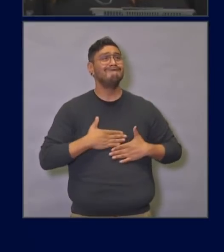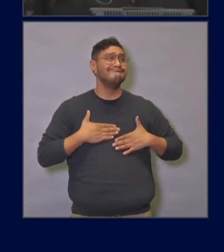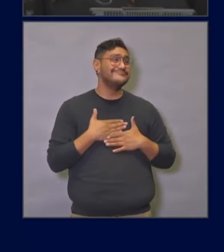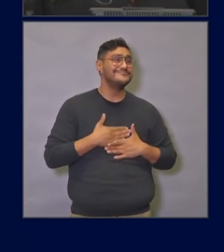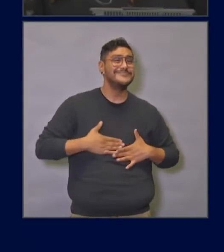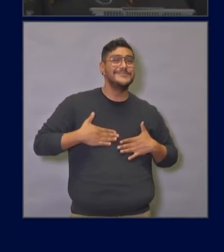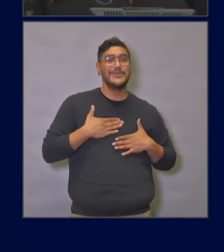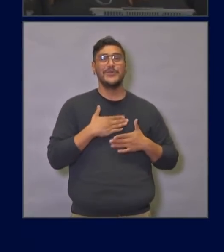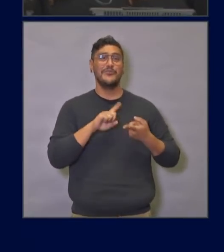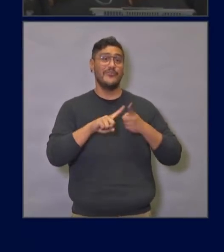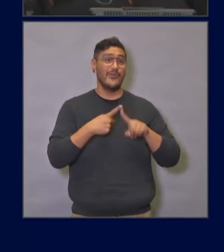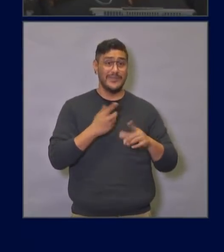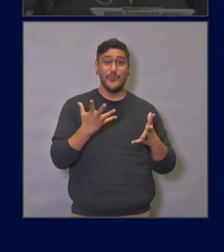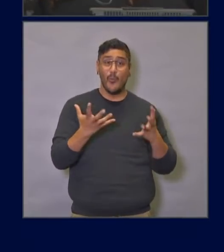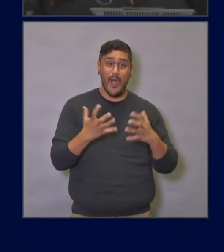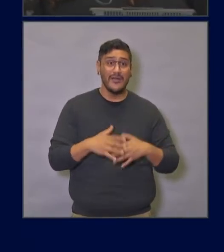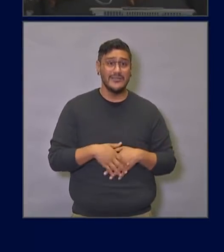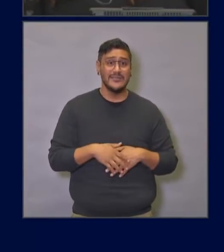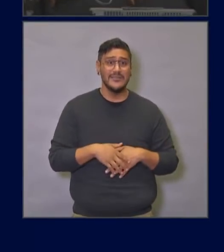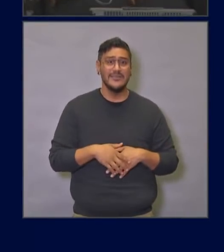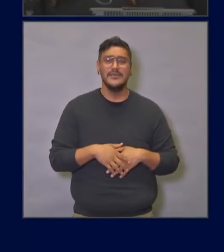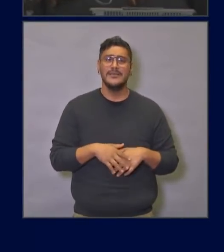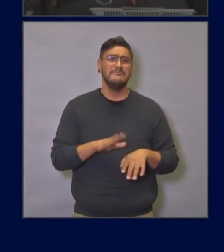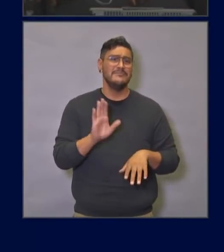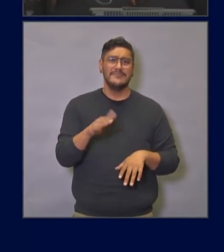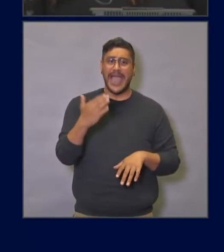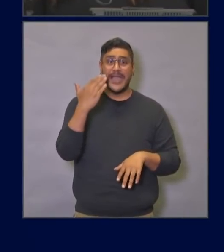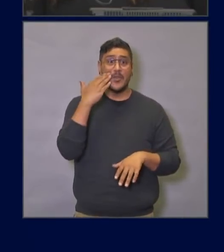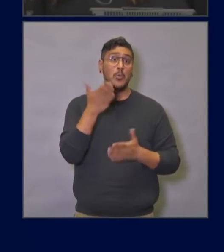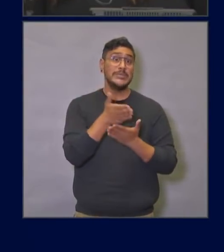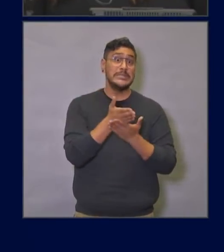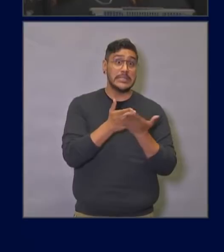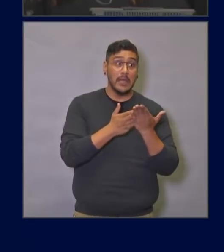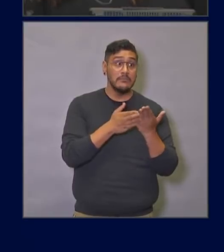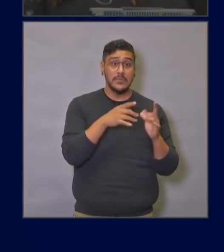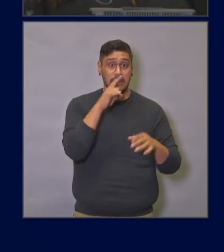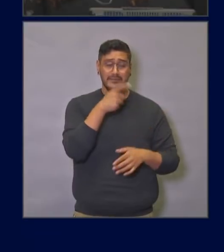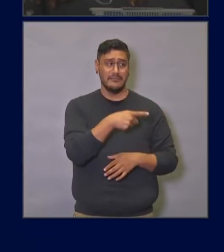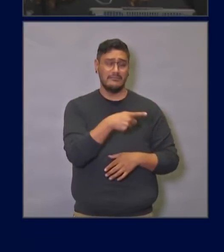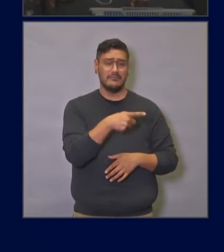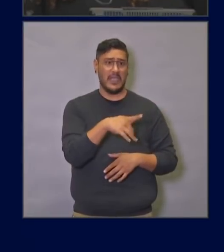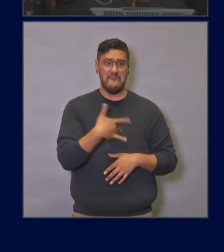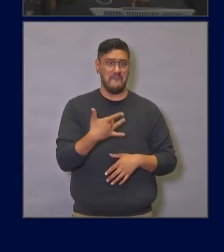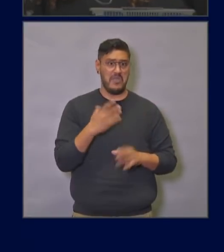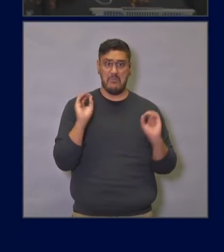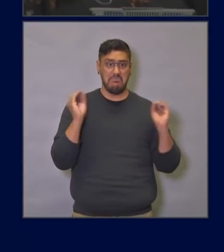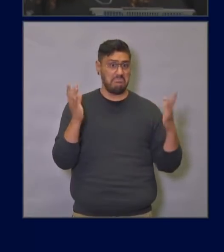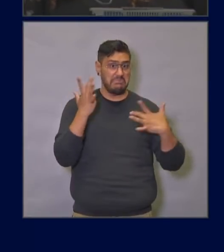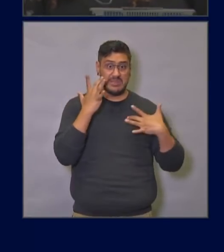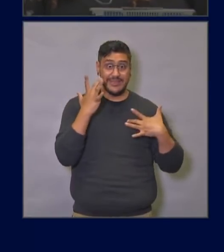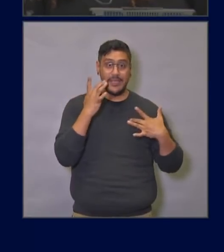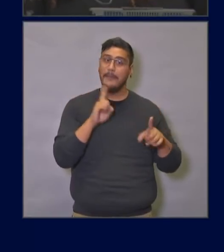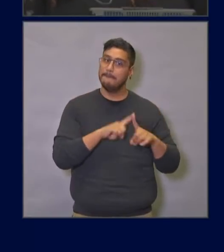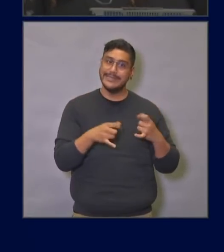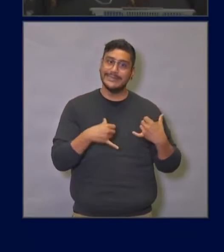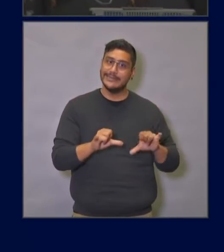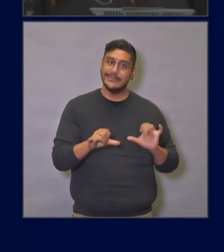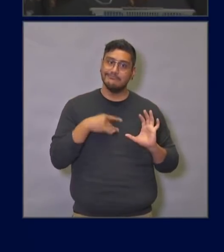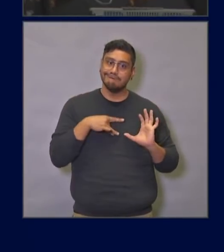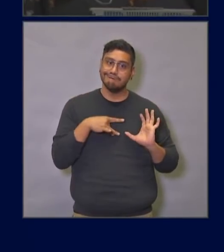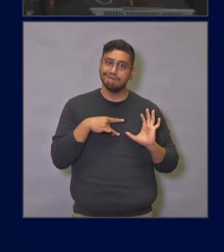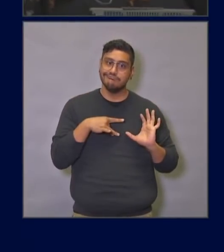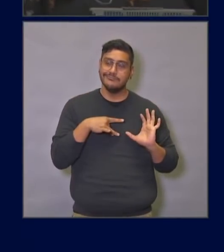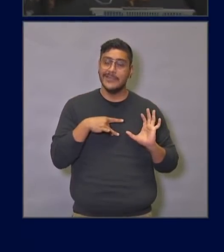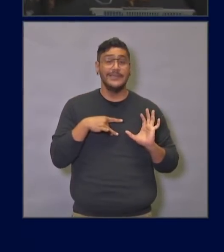amigos. Incluso si no se siente enfermo, podría infectarse y transmitir el virus a sus padres o a sus abuelos y